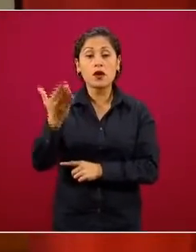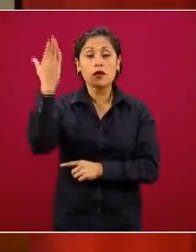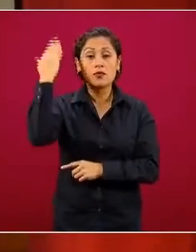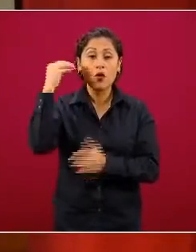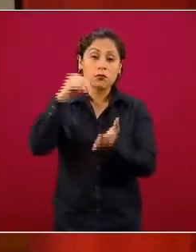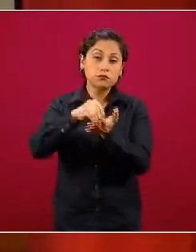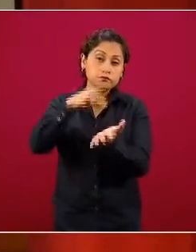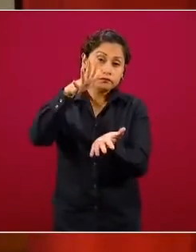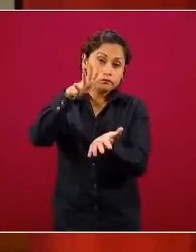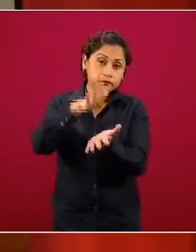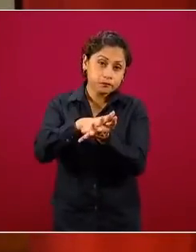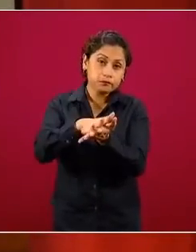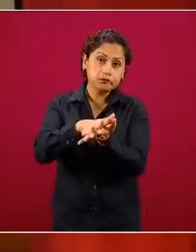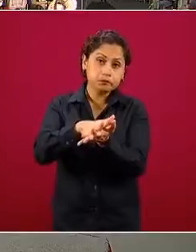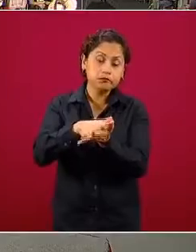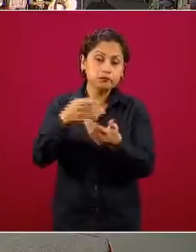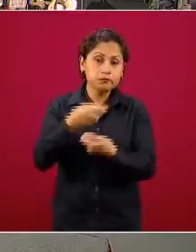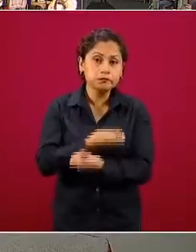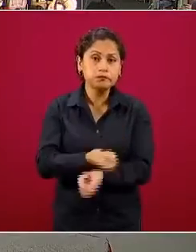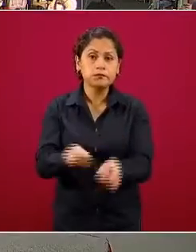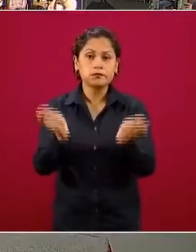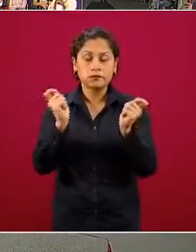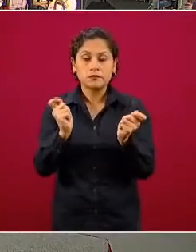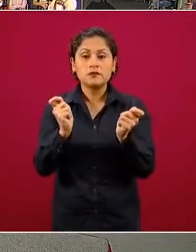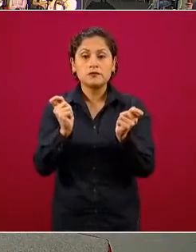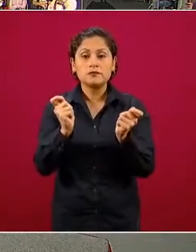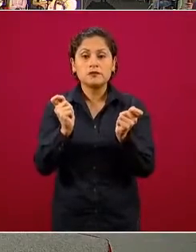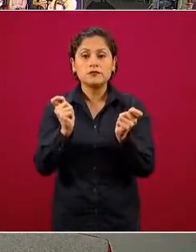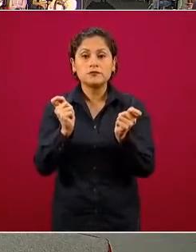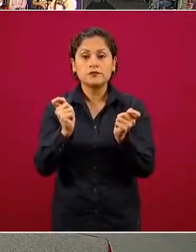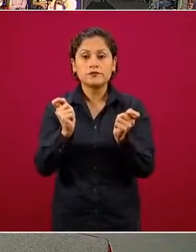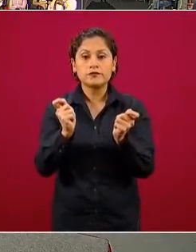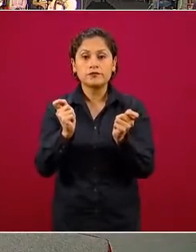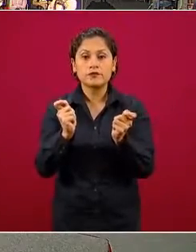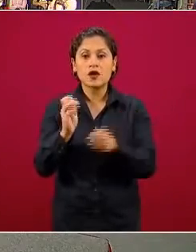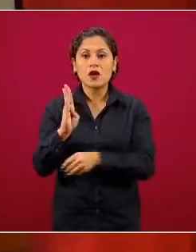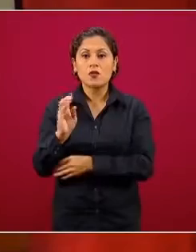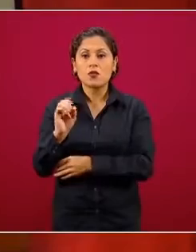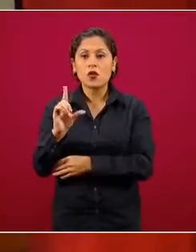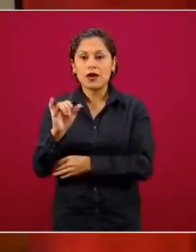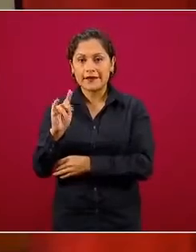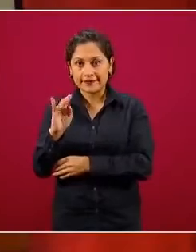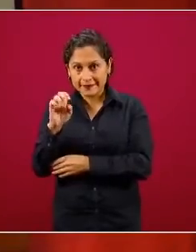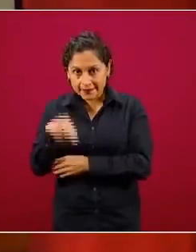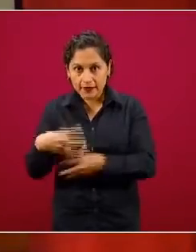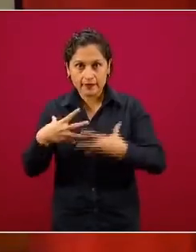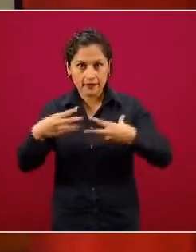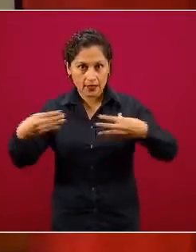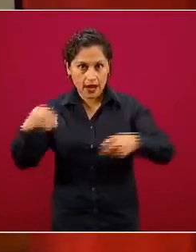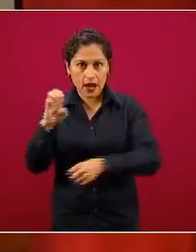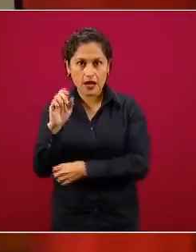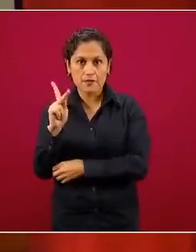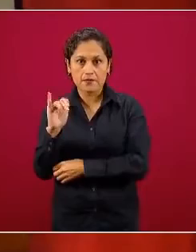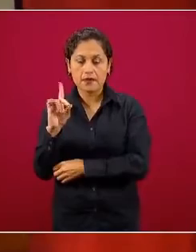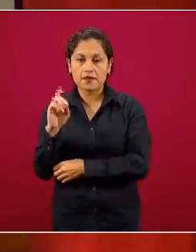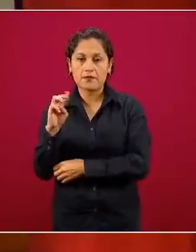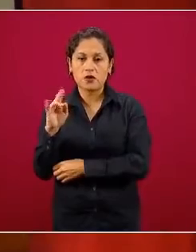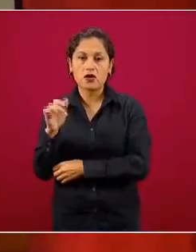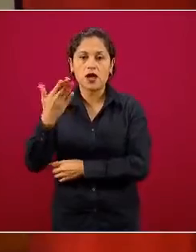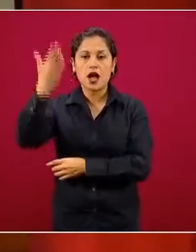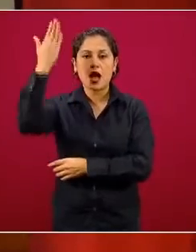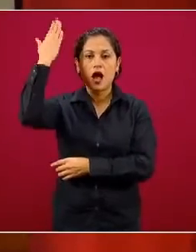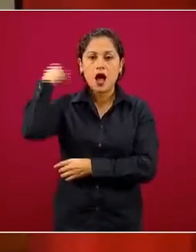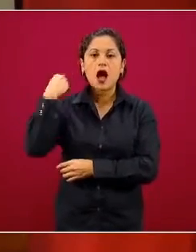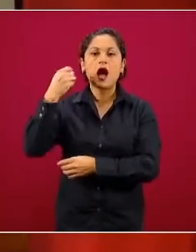primer boletín hoy se llama Boletín de Epidemiología, en ese caso se llamaba el Boletín del Consejo